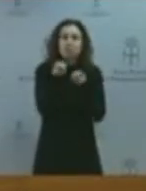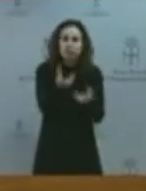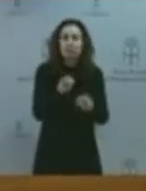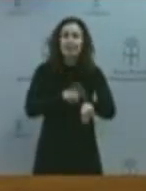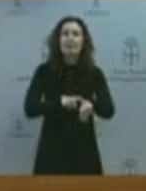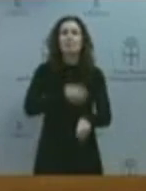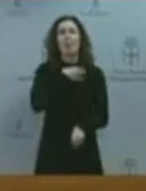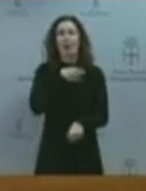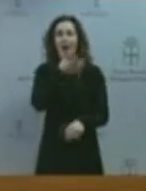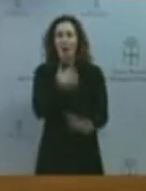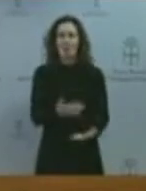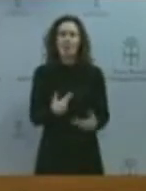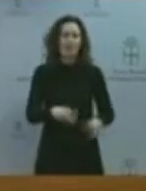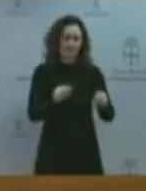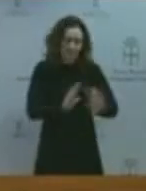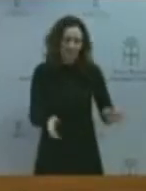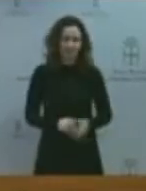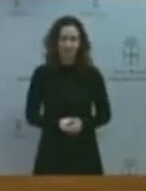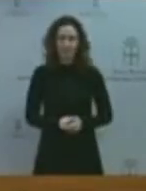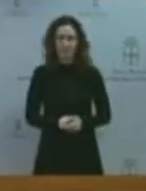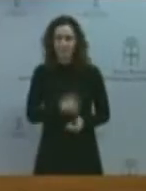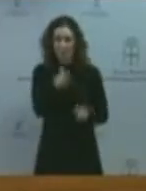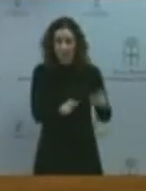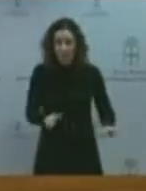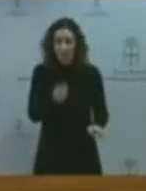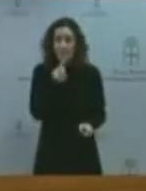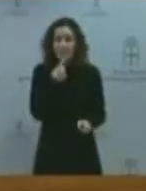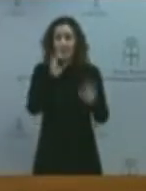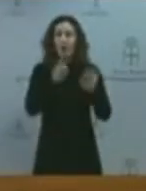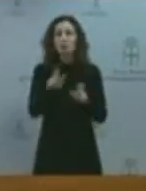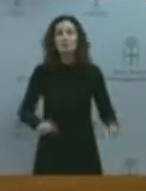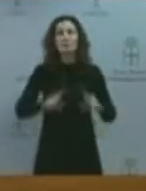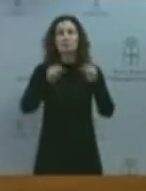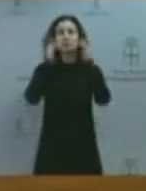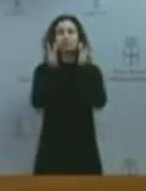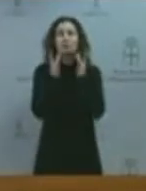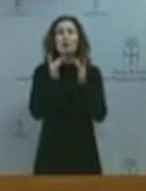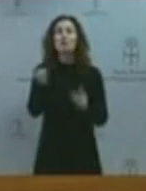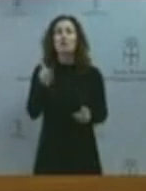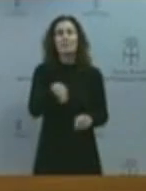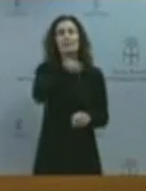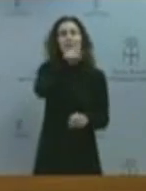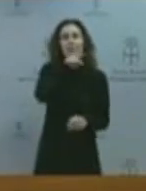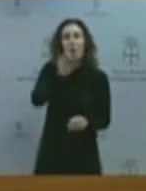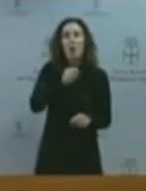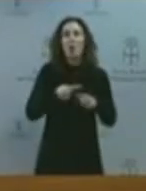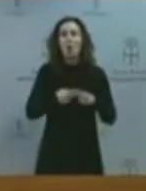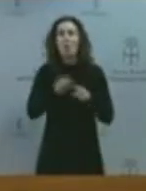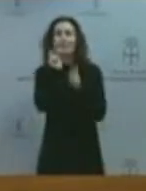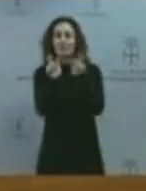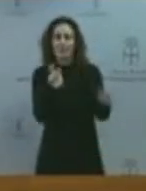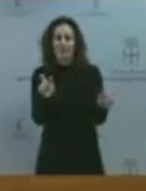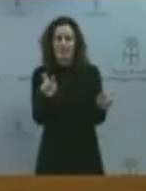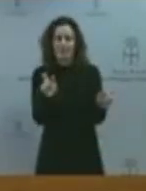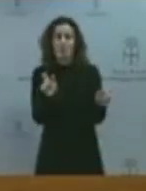A xente da Veiga decía, é xente asturiana, que non só fala ou comparte palabras con a xente de Galiza, sino que tamén